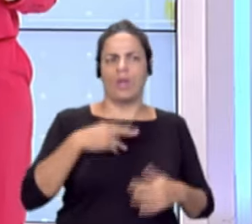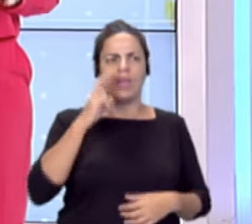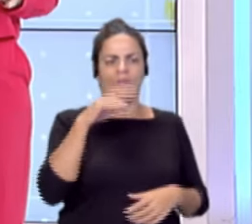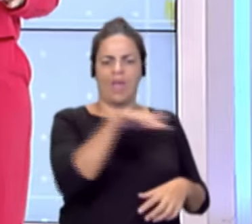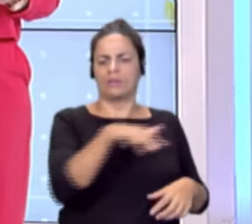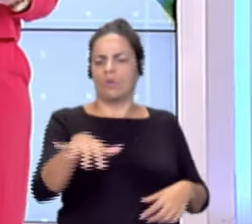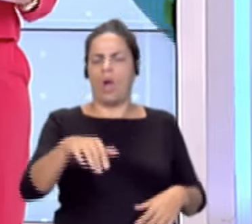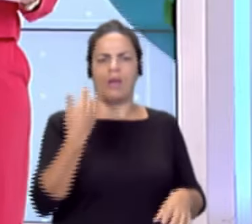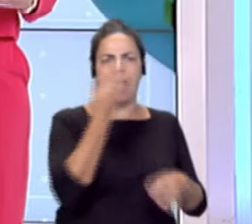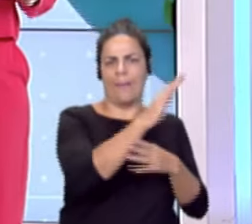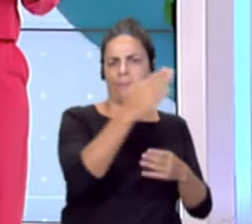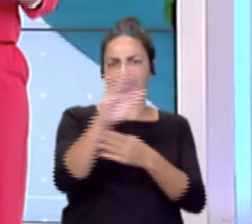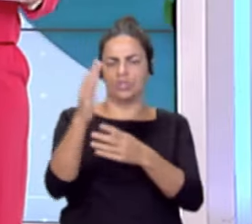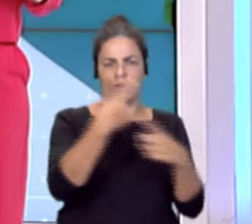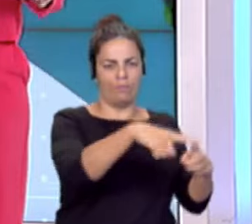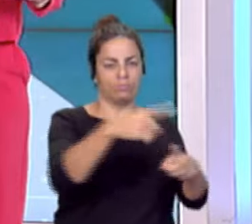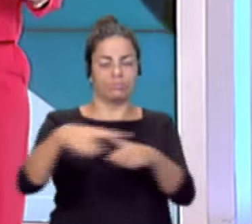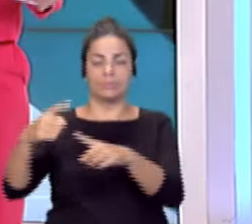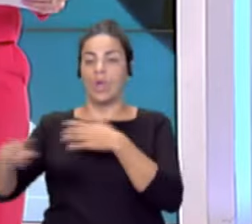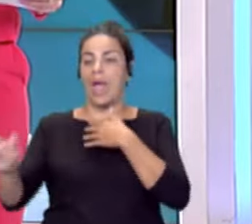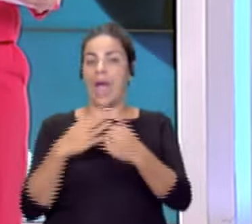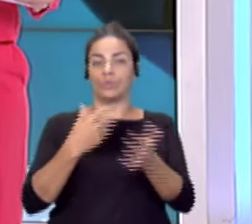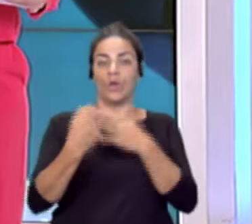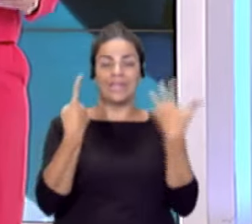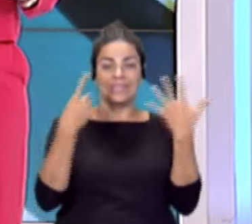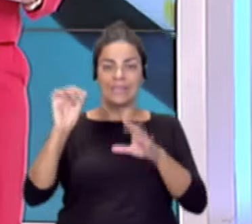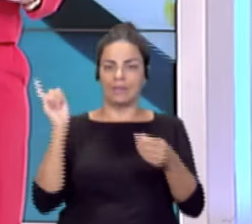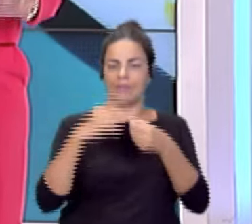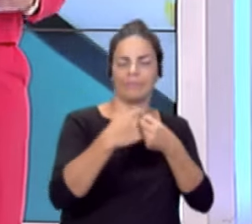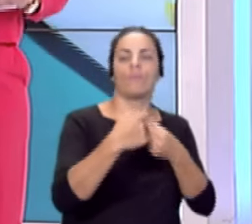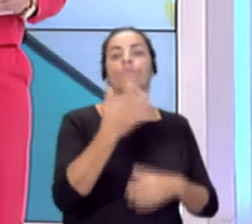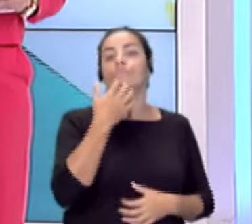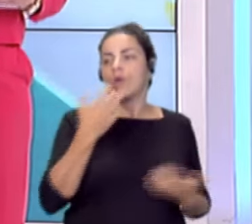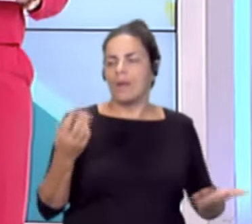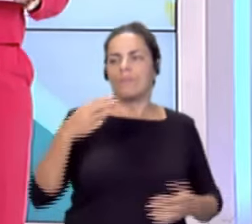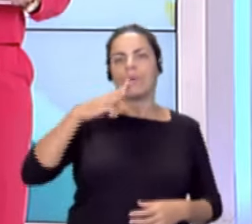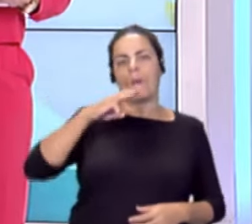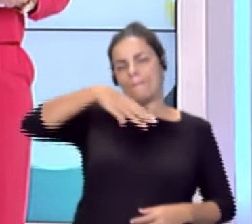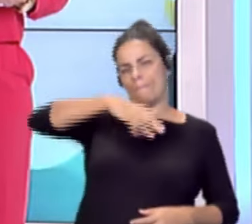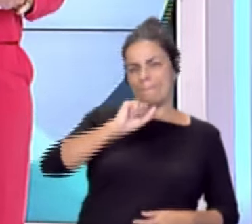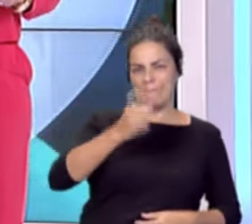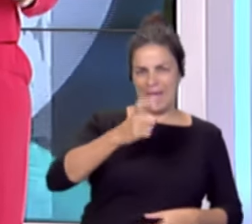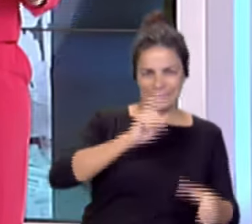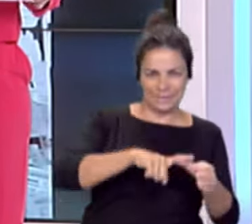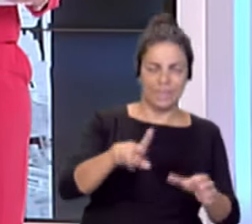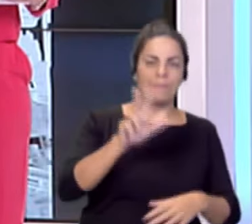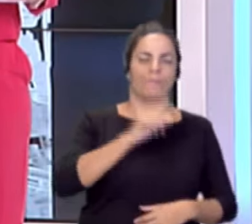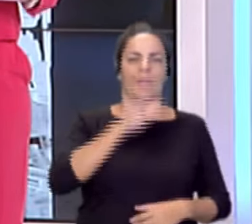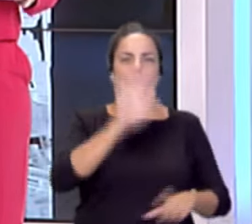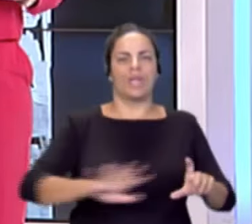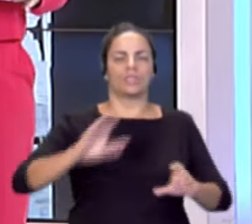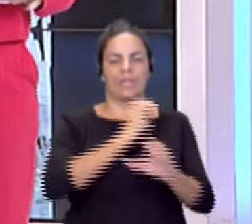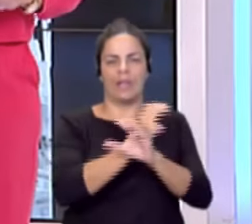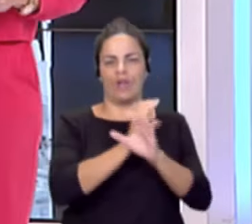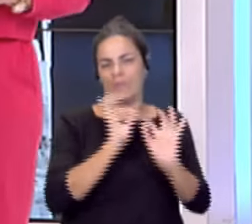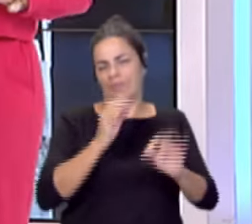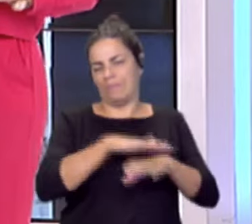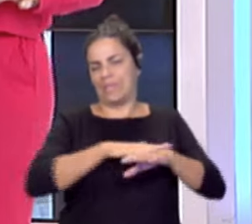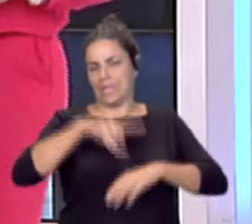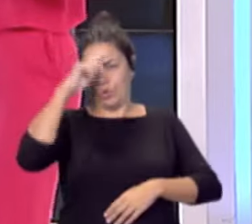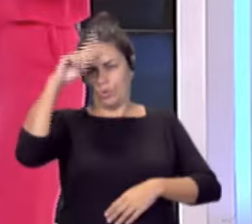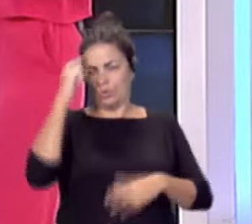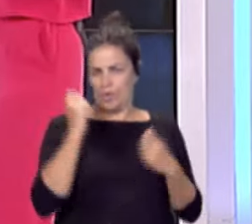la ciudad, participan 60 autores. Por ejemplo, estará Max, que es Premio Nacional del Cómic por el Ministerio de Cultura. Vamos a